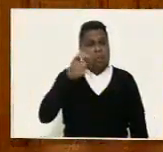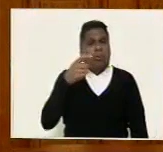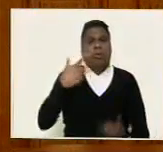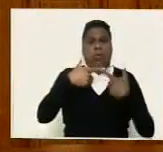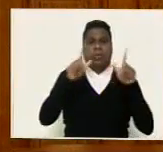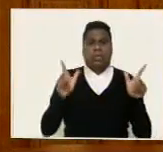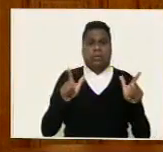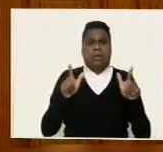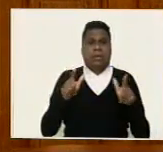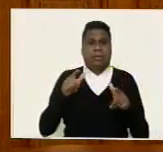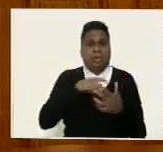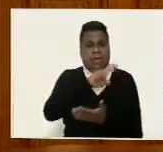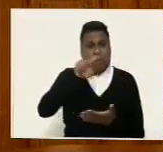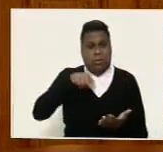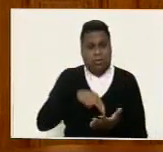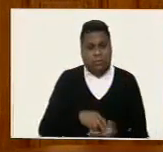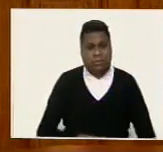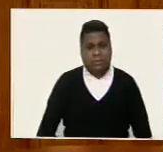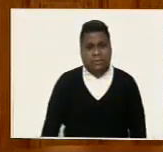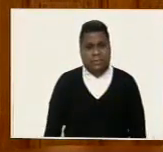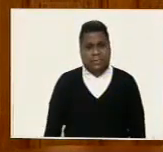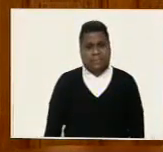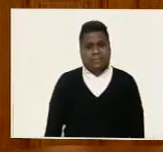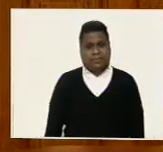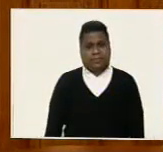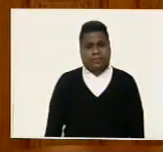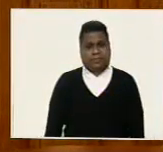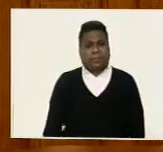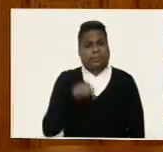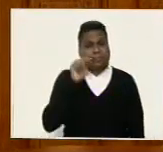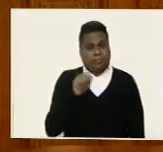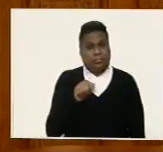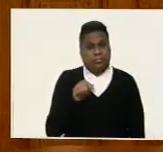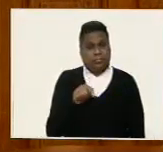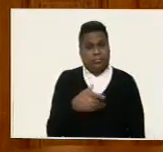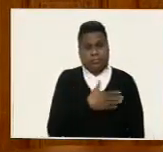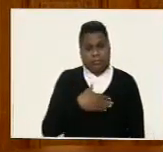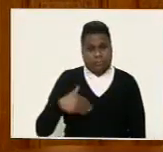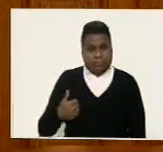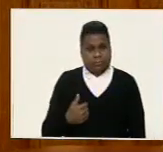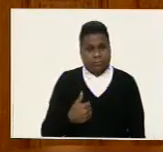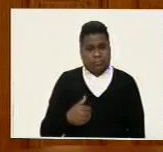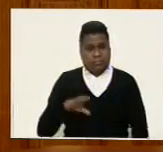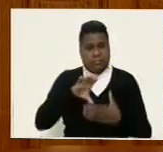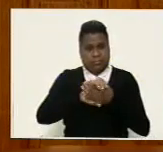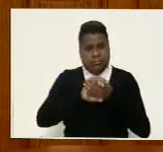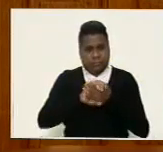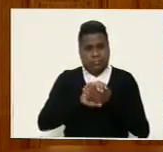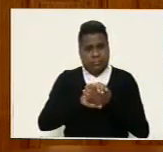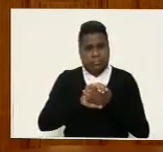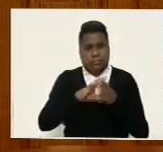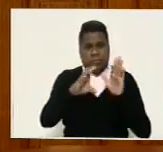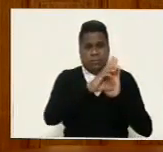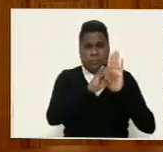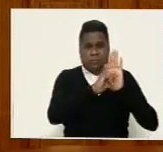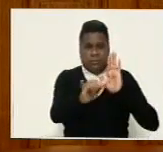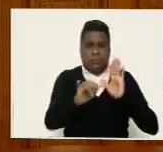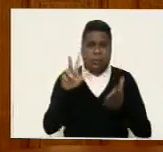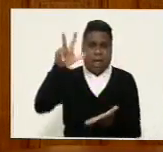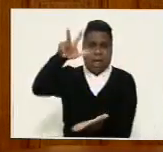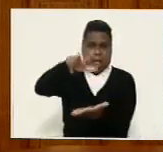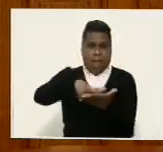en revolución, y de ahí nadie nos va a sacar. Por eso, queridos camaradas constituyentes, pido que